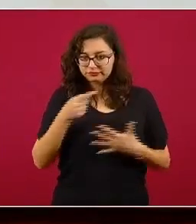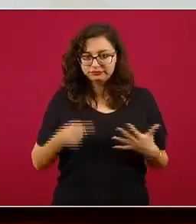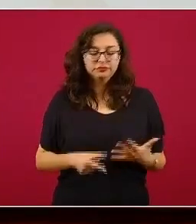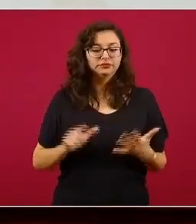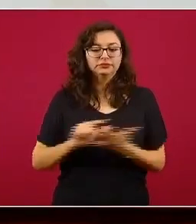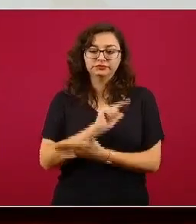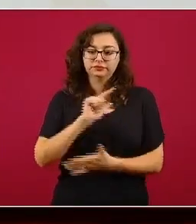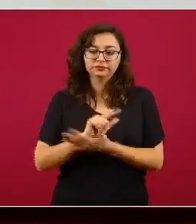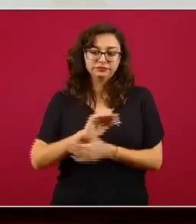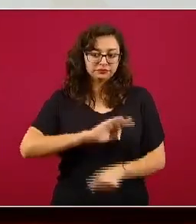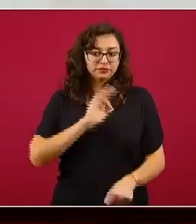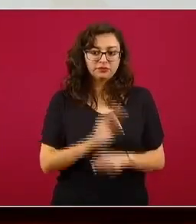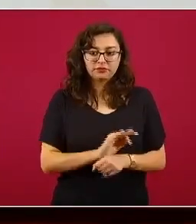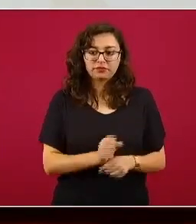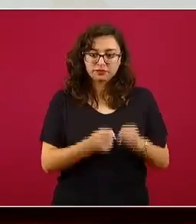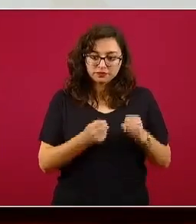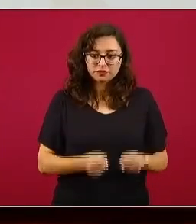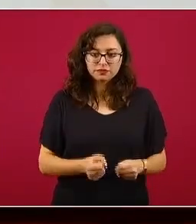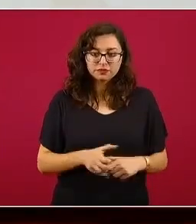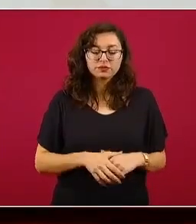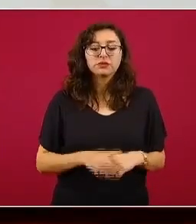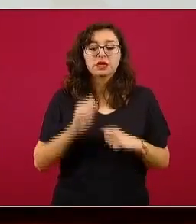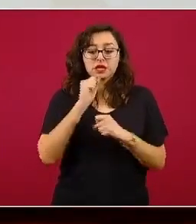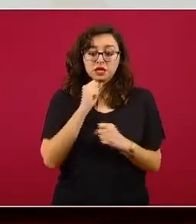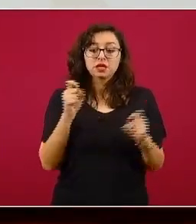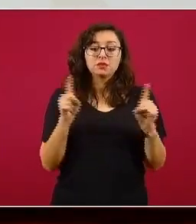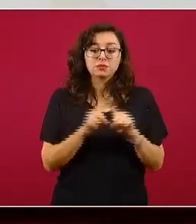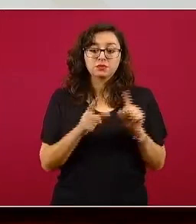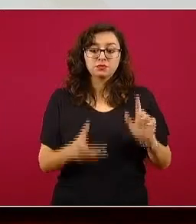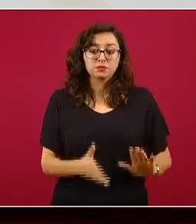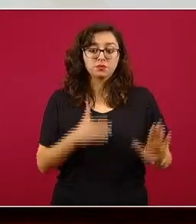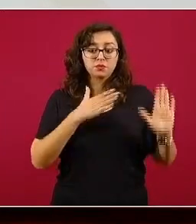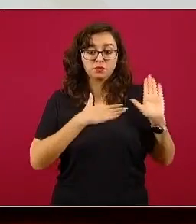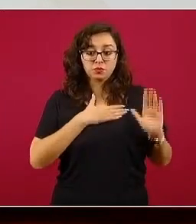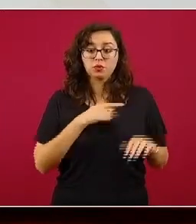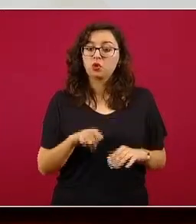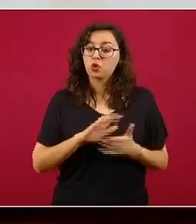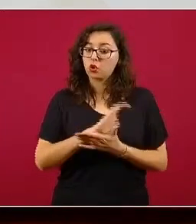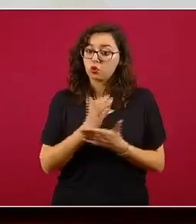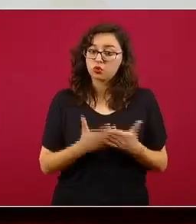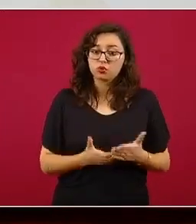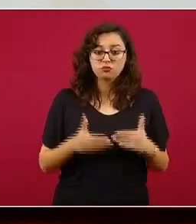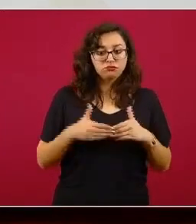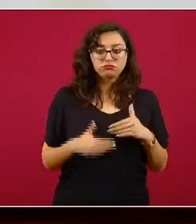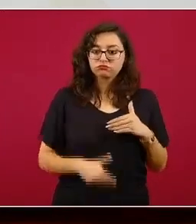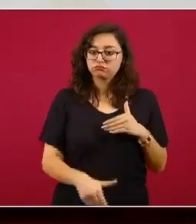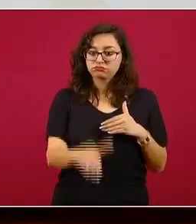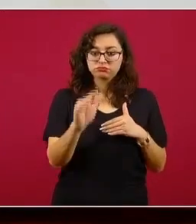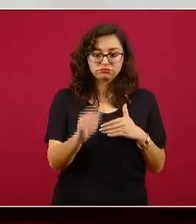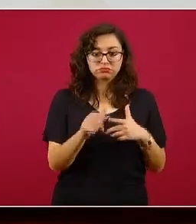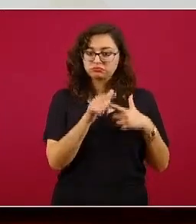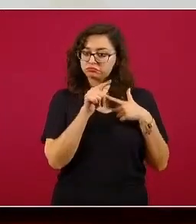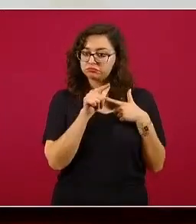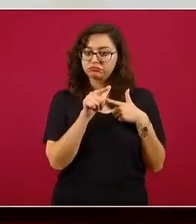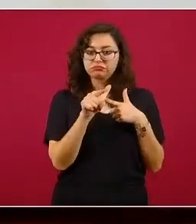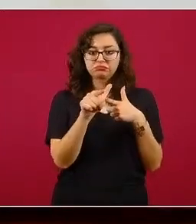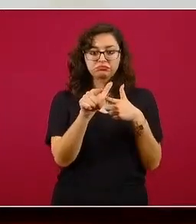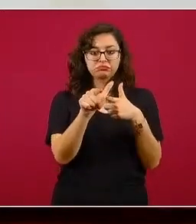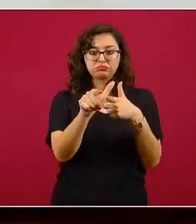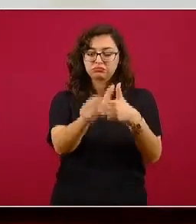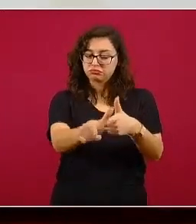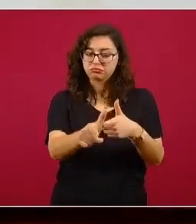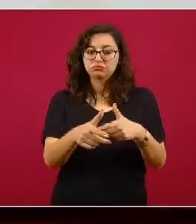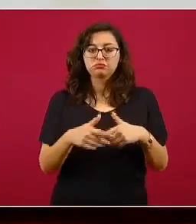de seguridad social, y el compromiso de que esta contratación será continua durante